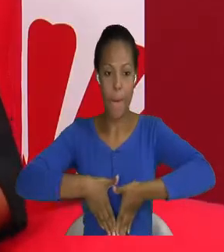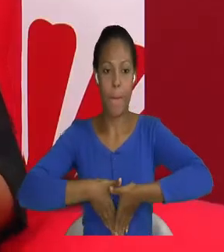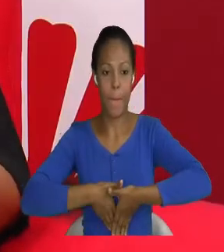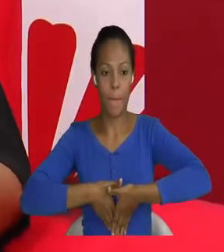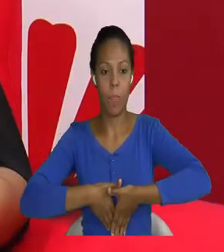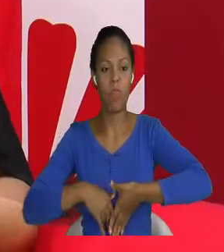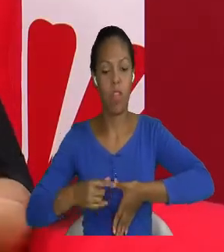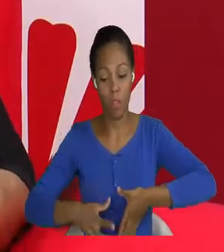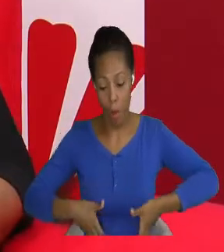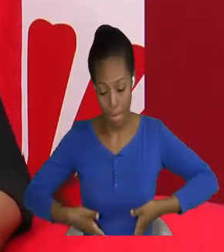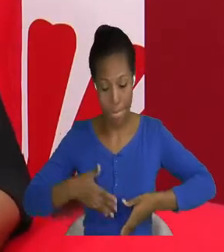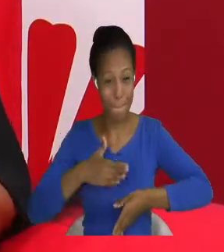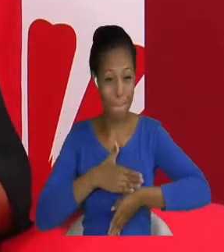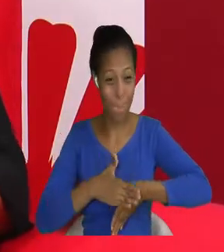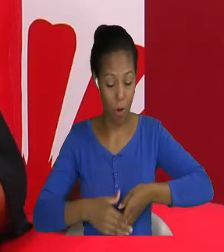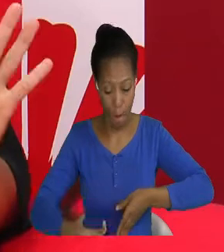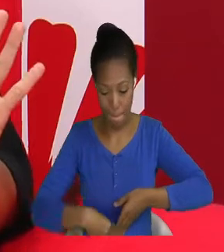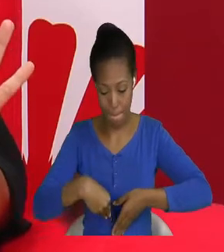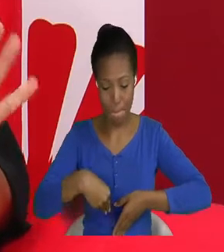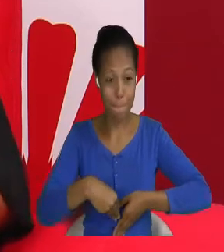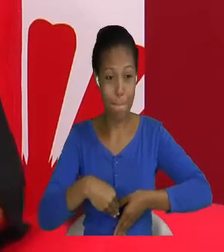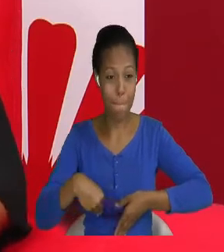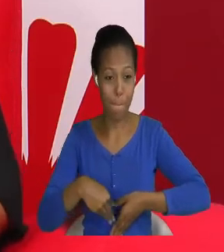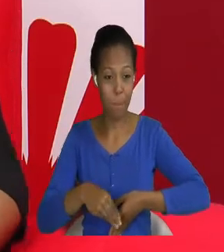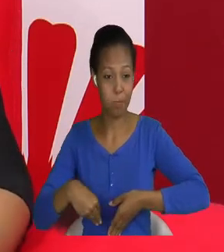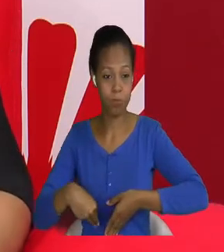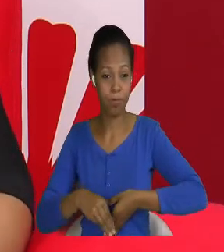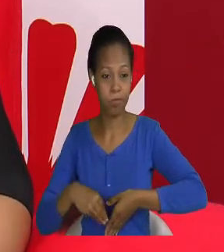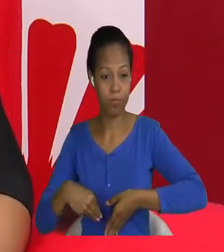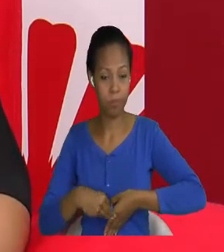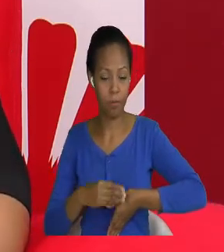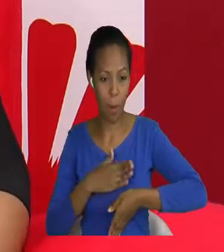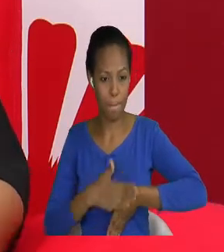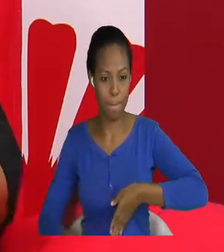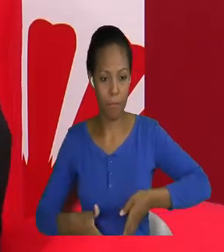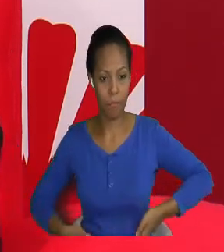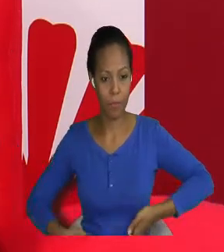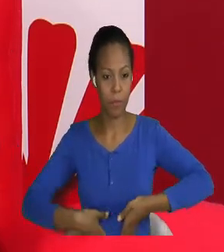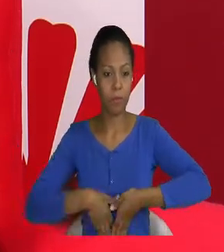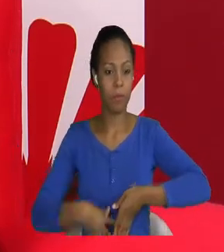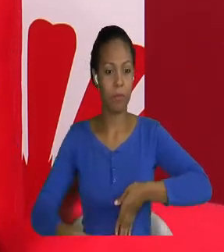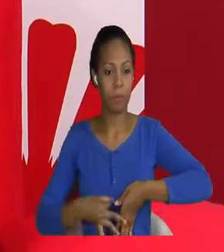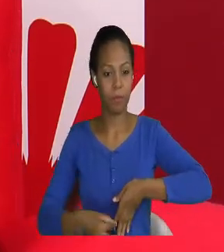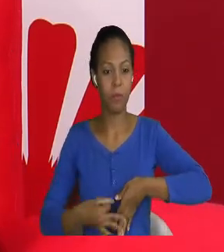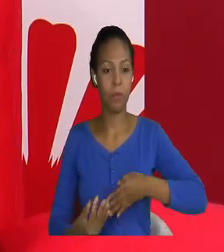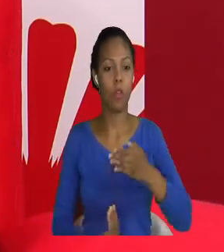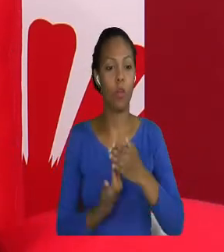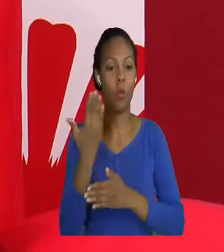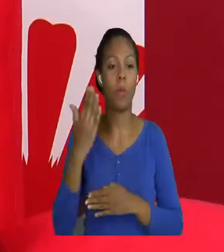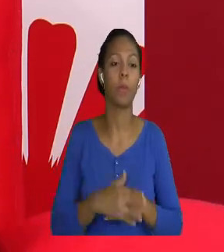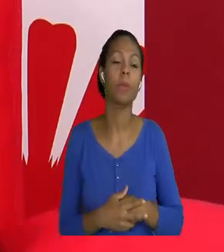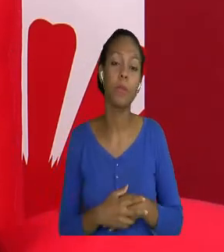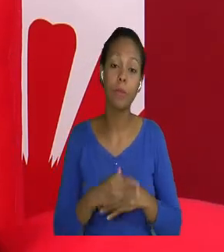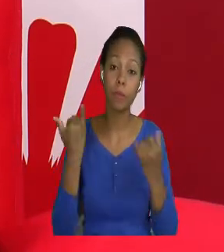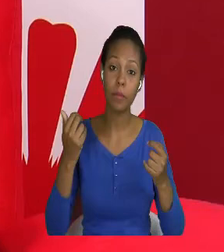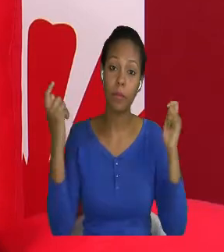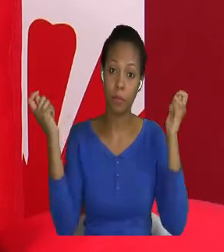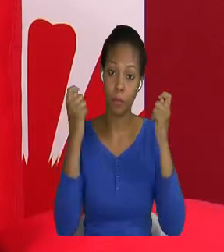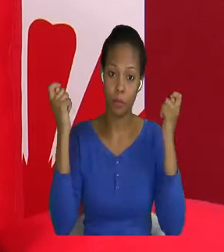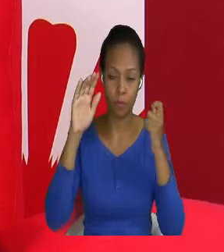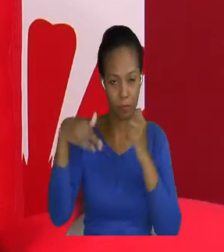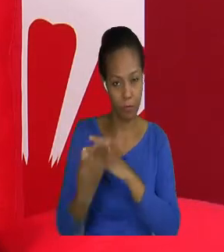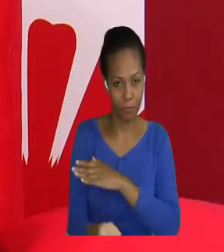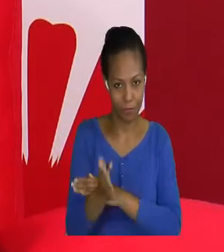nuestra esteticista, no se puede eliminar a no ser que sea con una abdominoplastia. Nosotros nos vamos a nuestra primera pausa y ya regresamos aquí en